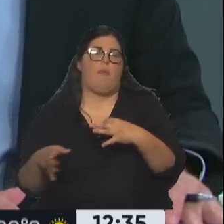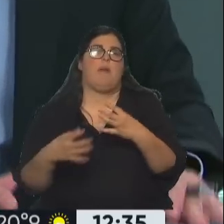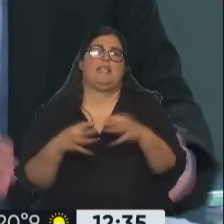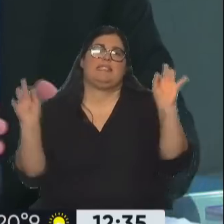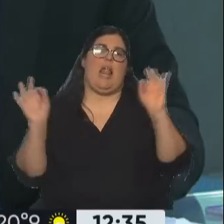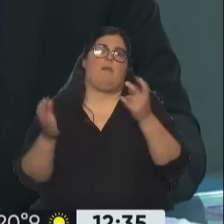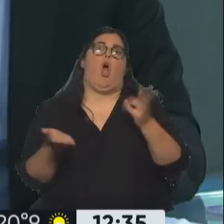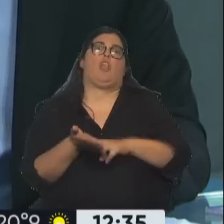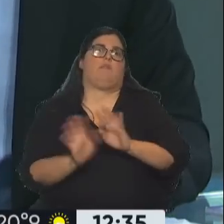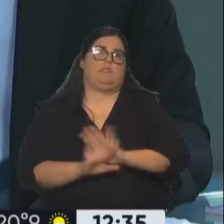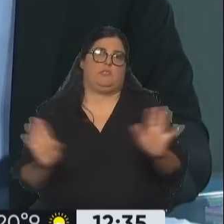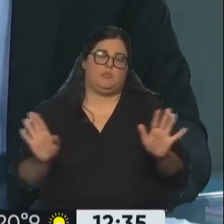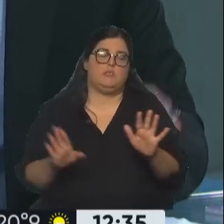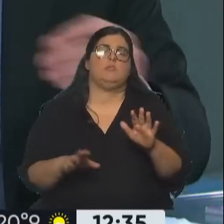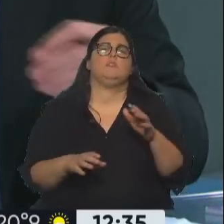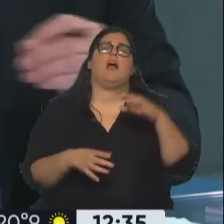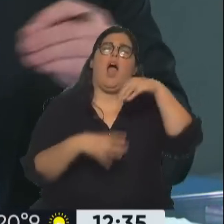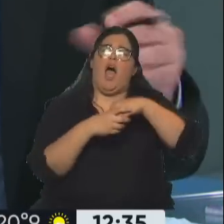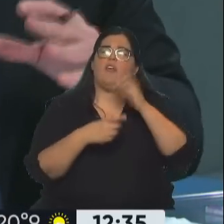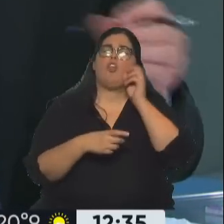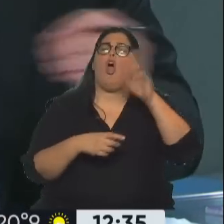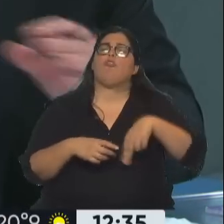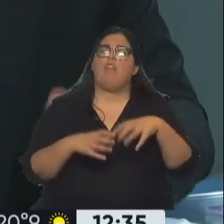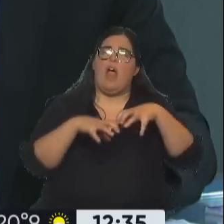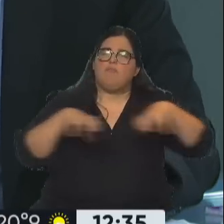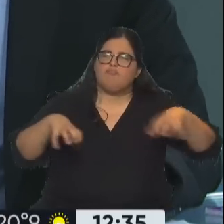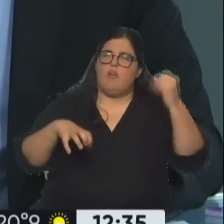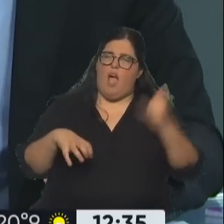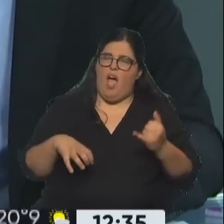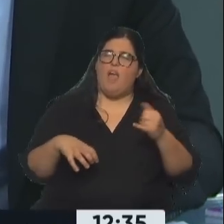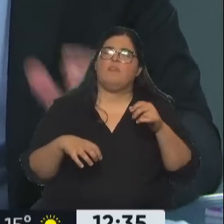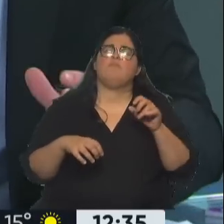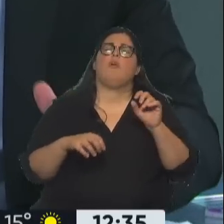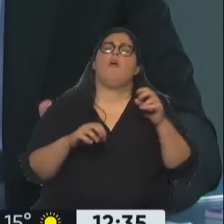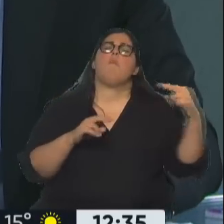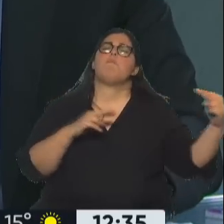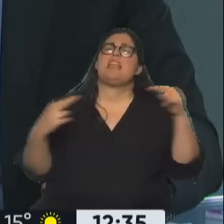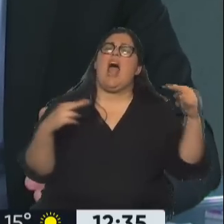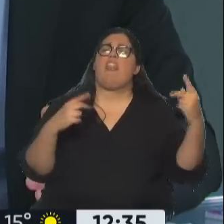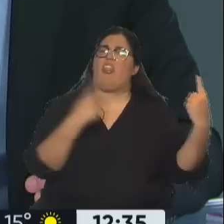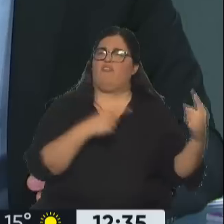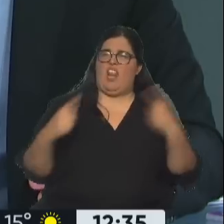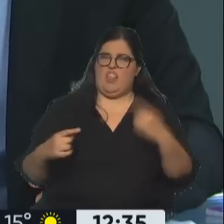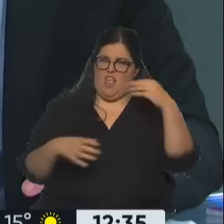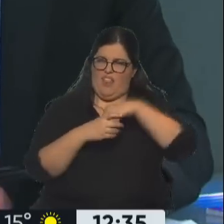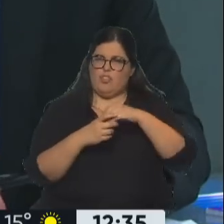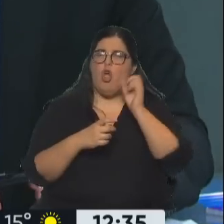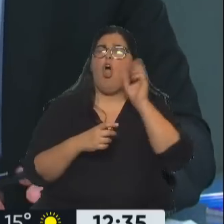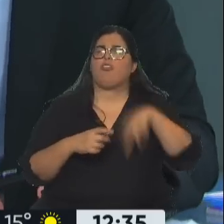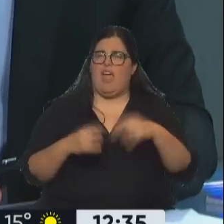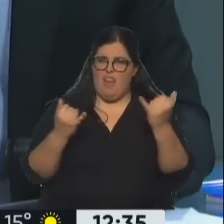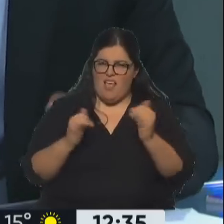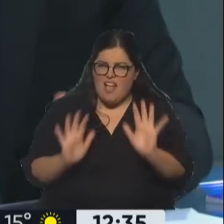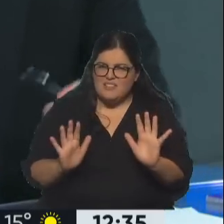suceder nuevamente. ¿Existe esa división? ¿Hay como 2 velocidades o 2 lecturas diferentes en este momento de la OTAN respecto de cómo abordar